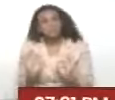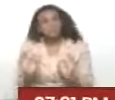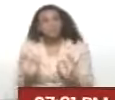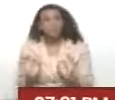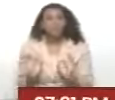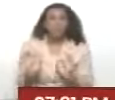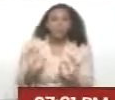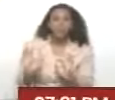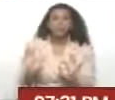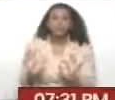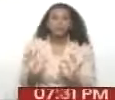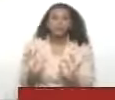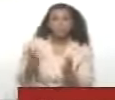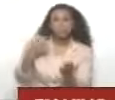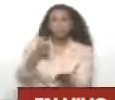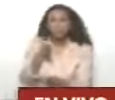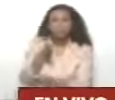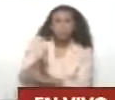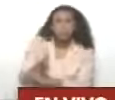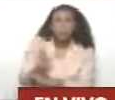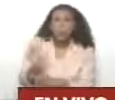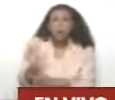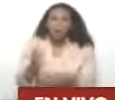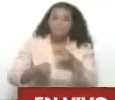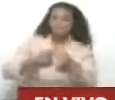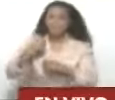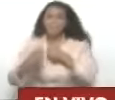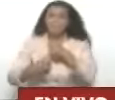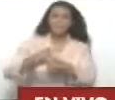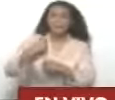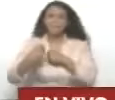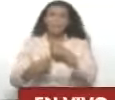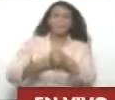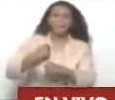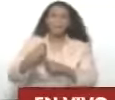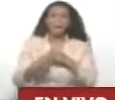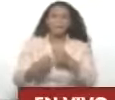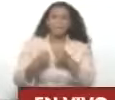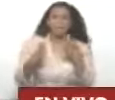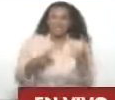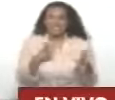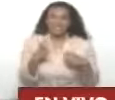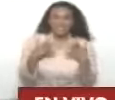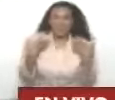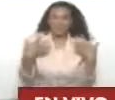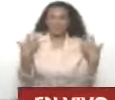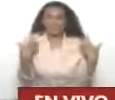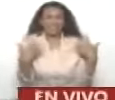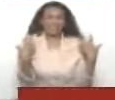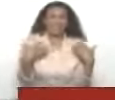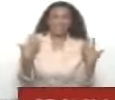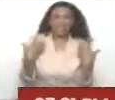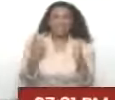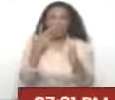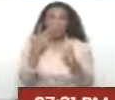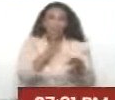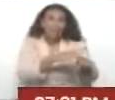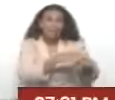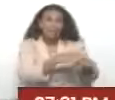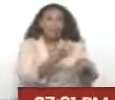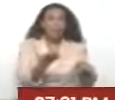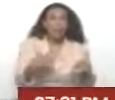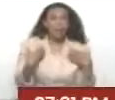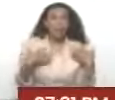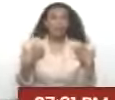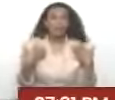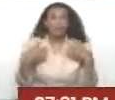Y yo venía ahí trotando y entonces me emocioné tanto, lo que decía Madeleine, que